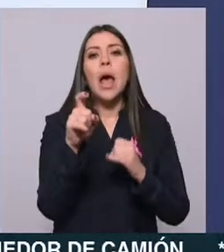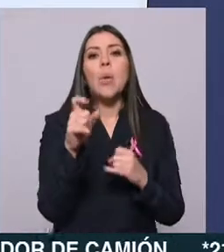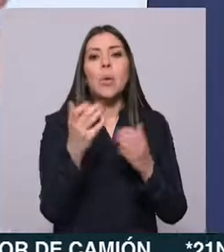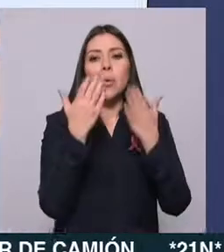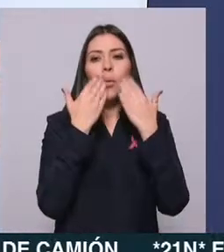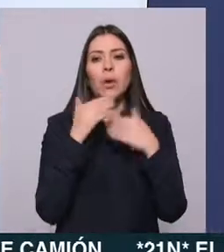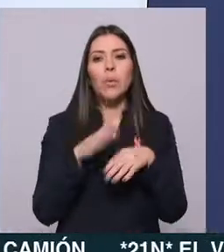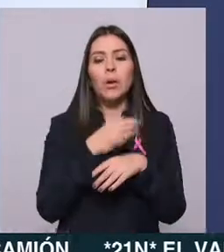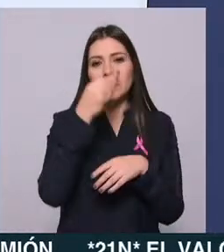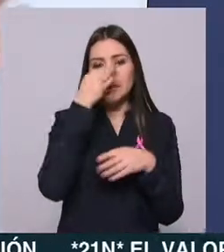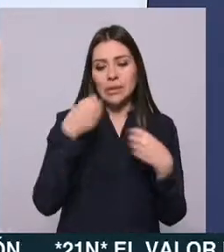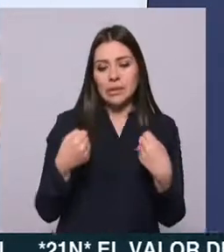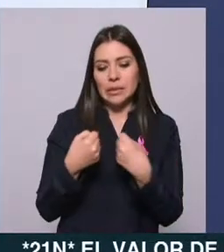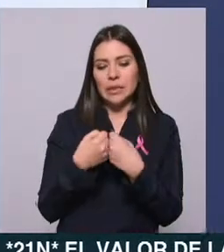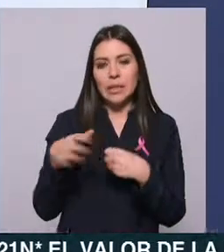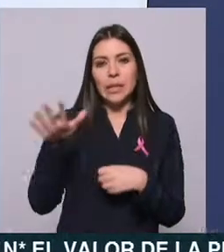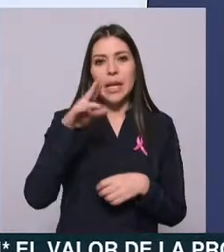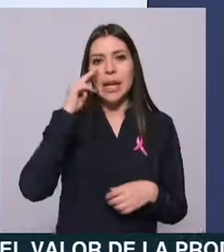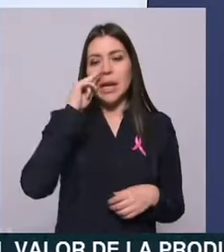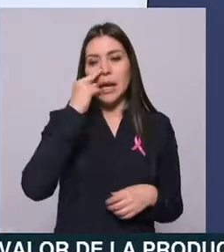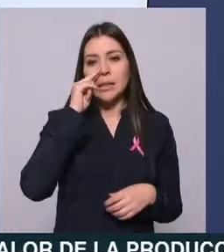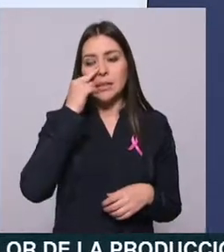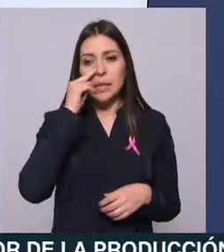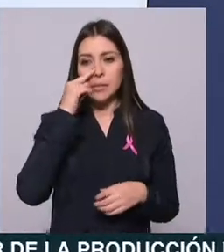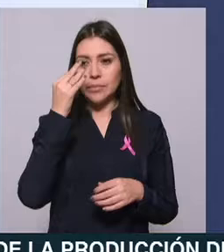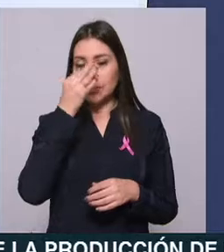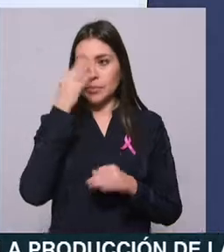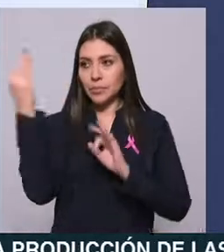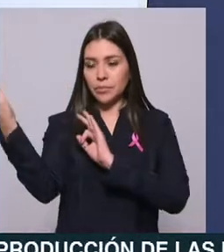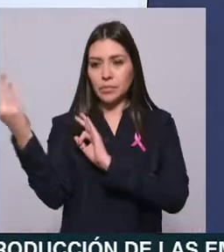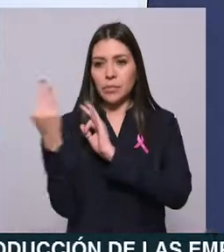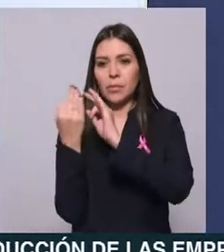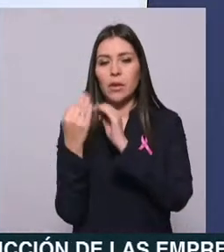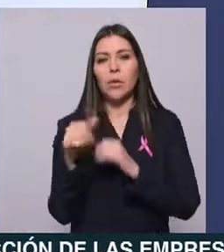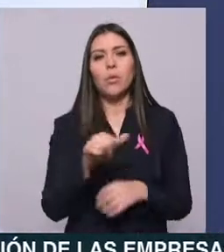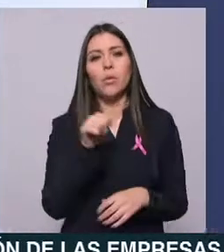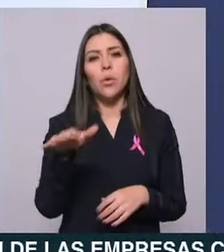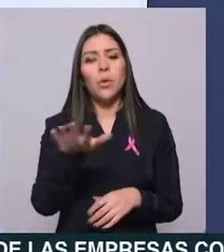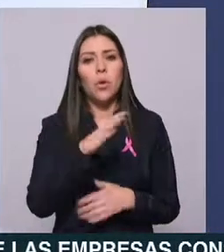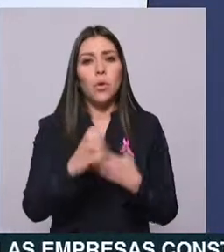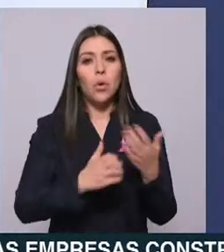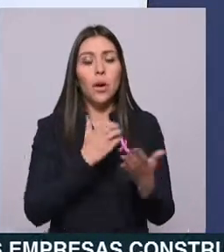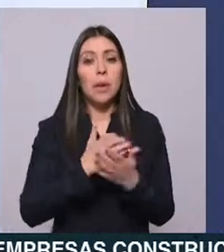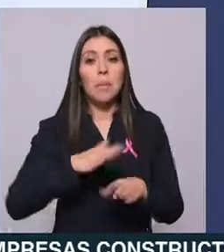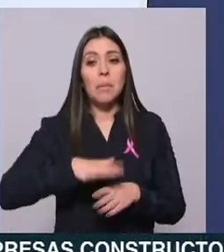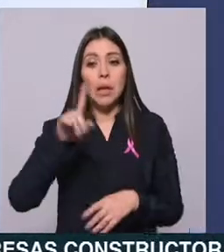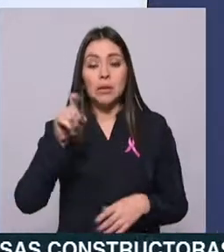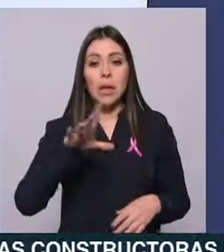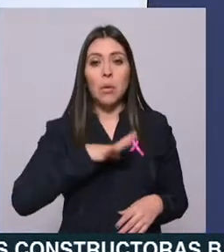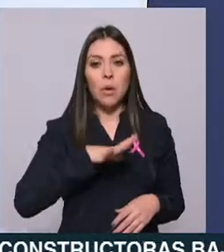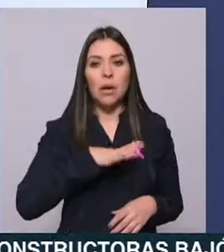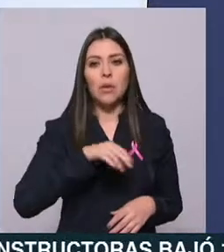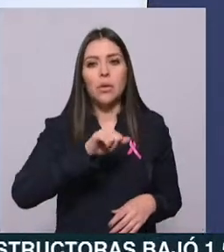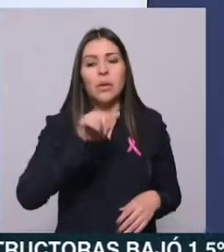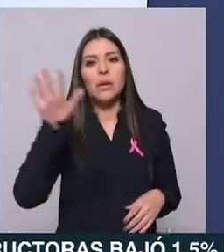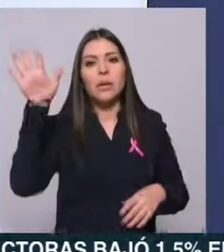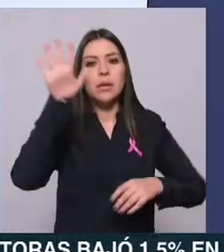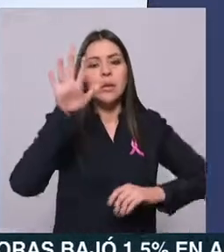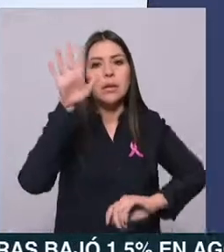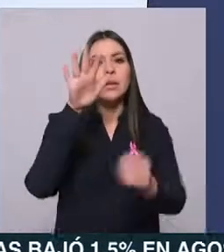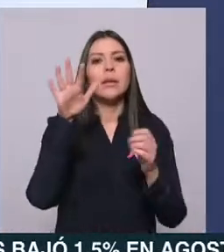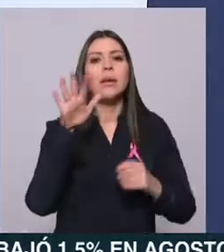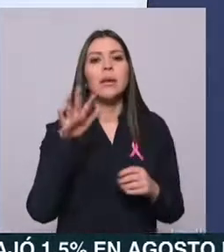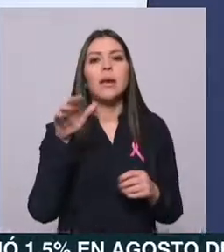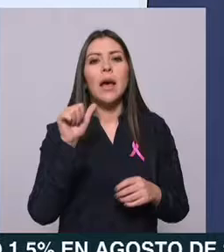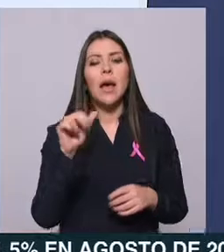con el límite con Netzahualcóyotl, con el municipio del Estado de México, y a las colonias que más le pega es obviamente a las colonias que están en el oriente, a la